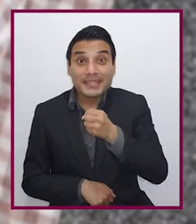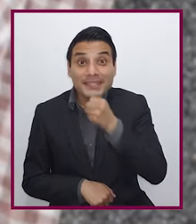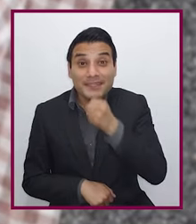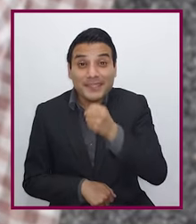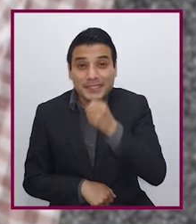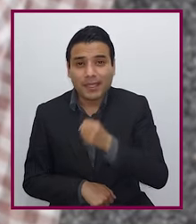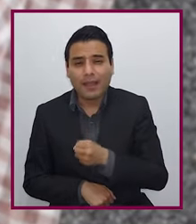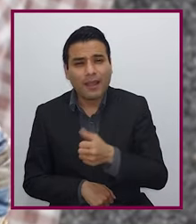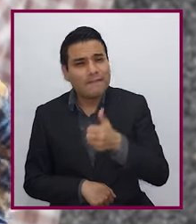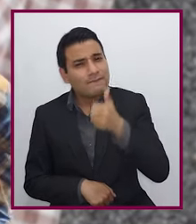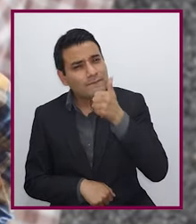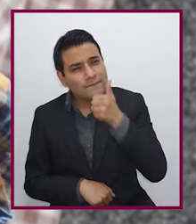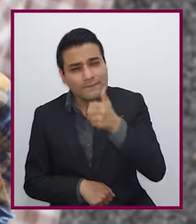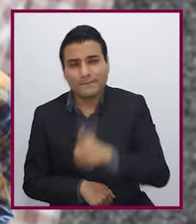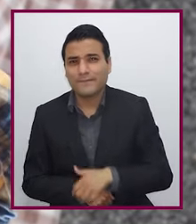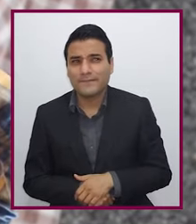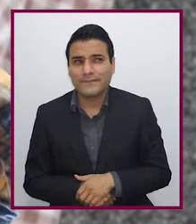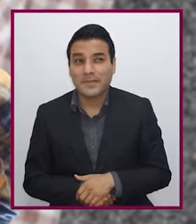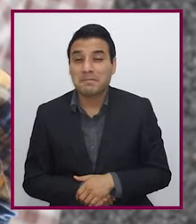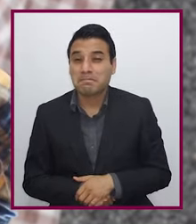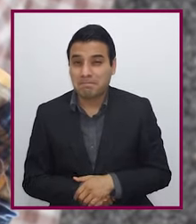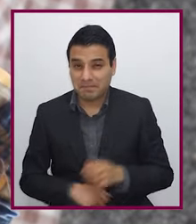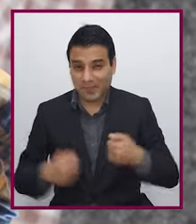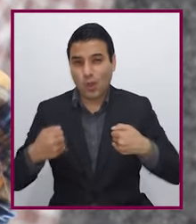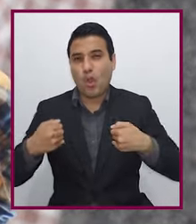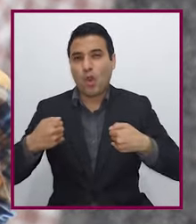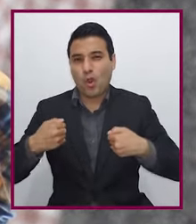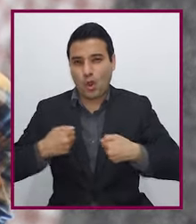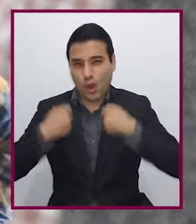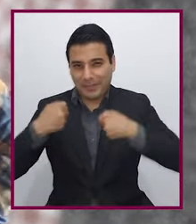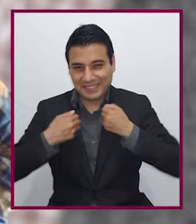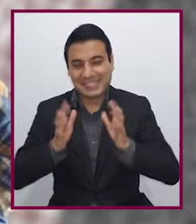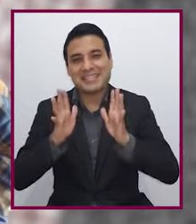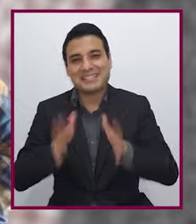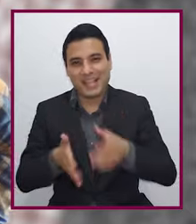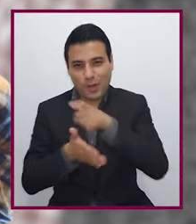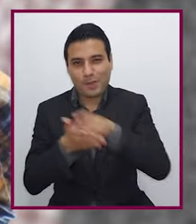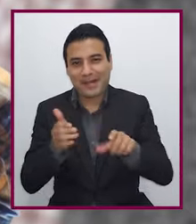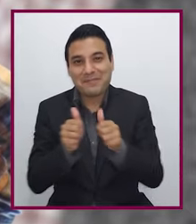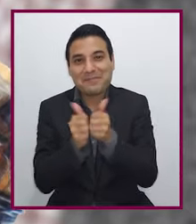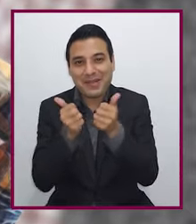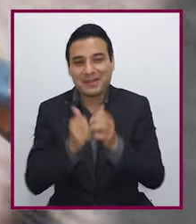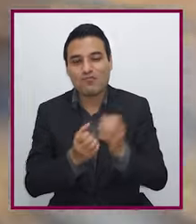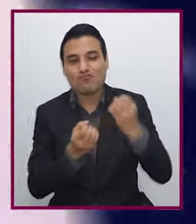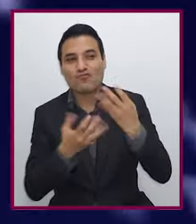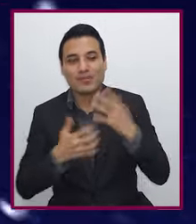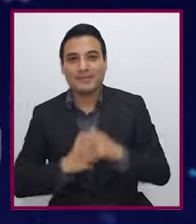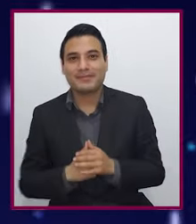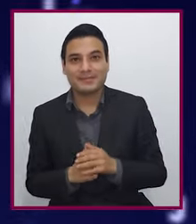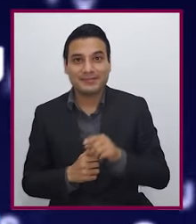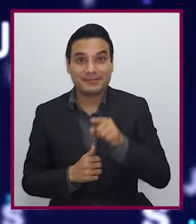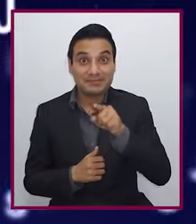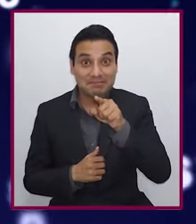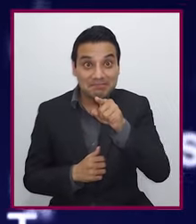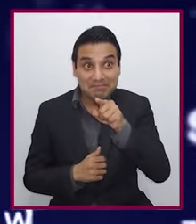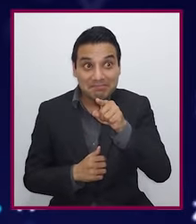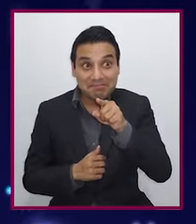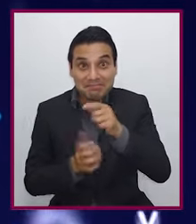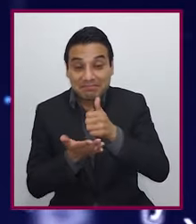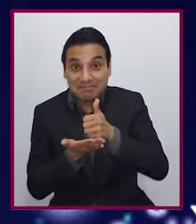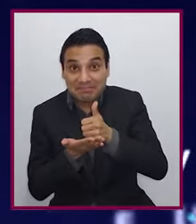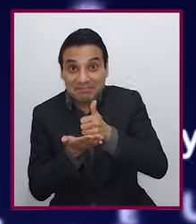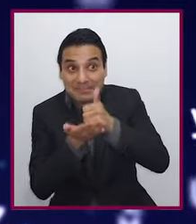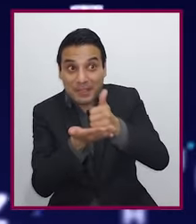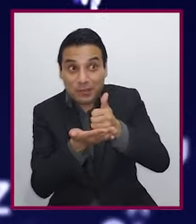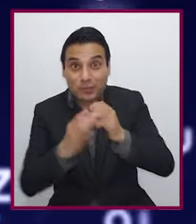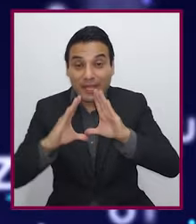Esta entrevista estuvo rete buena y creo que esos muchachitos ya me compraron mi cocol. ¿Qué onda, Axel? ¿Encontraste